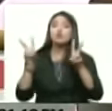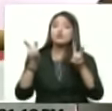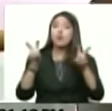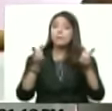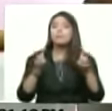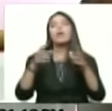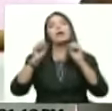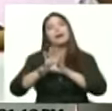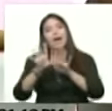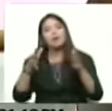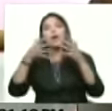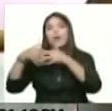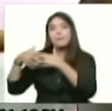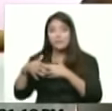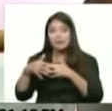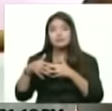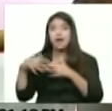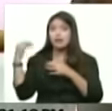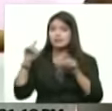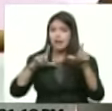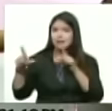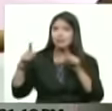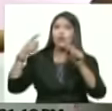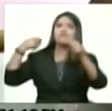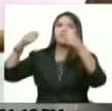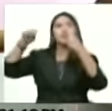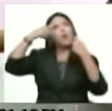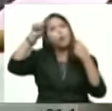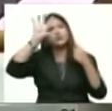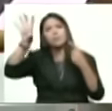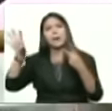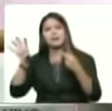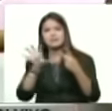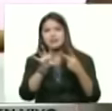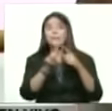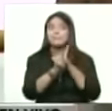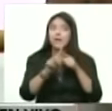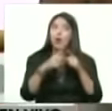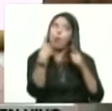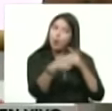las empresas que ya están exportando, sumar nuevas industrias haciendo atractivo el tema de la exportación.